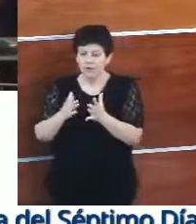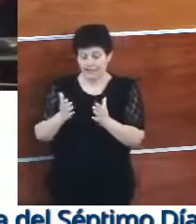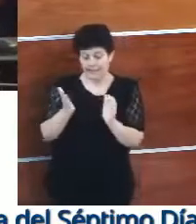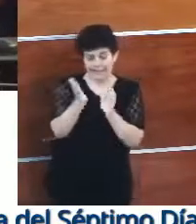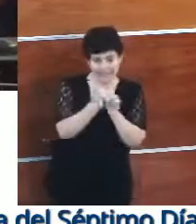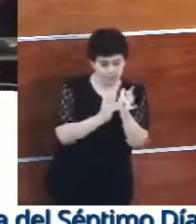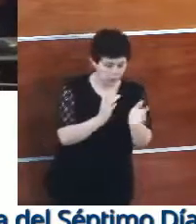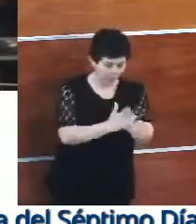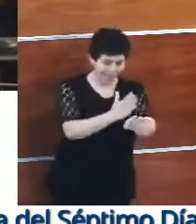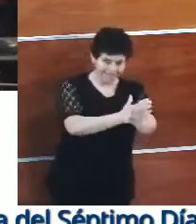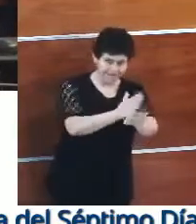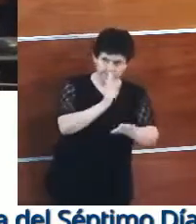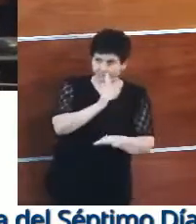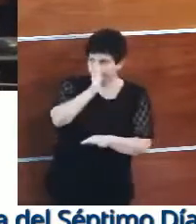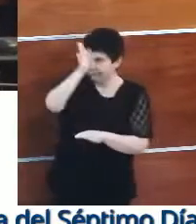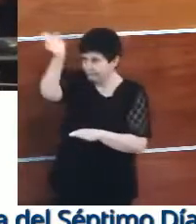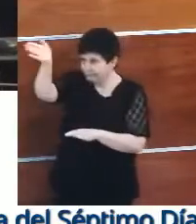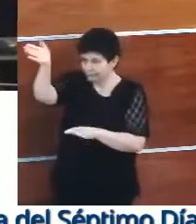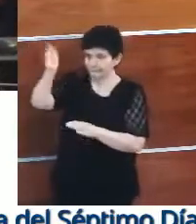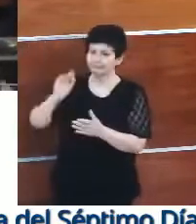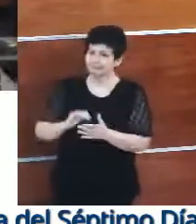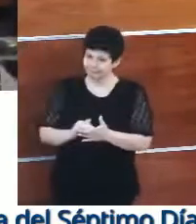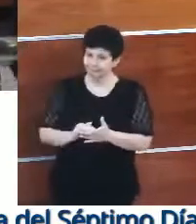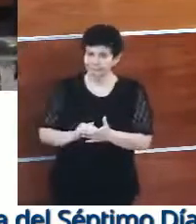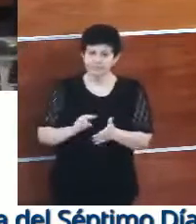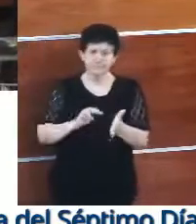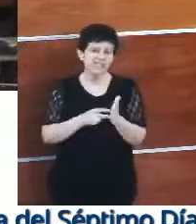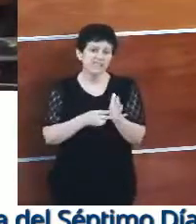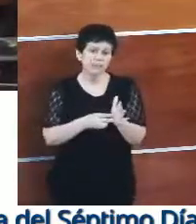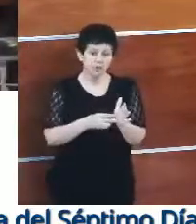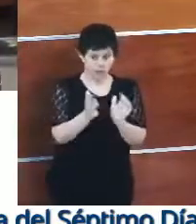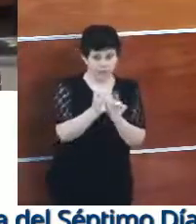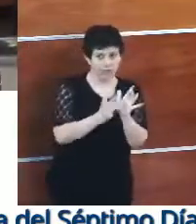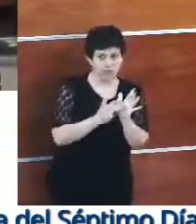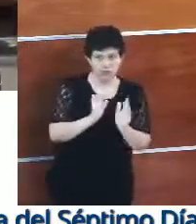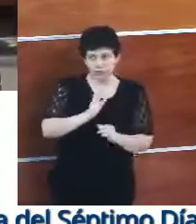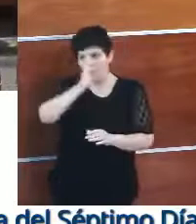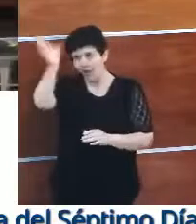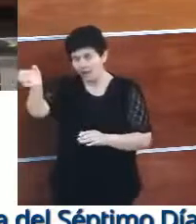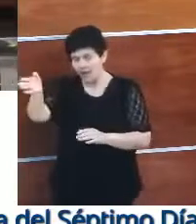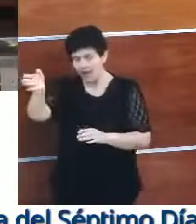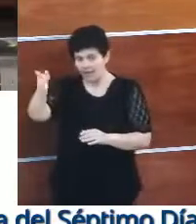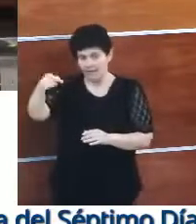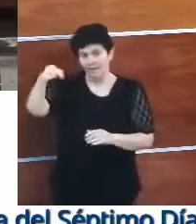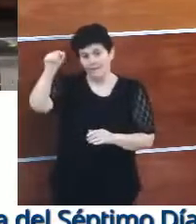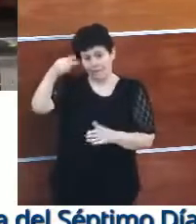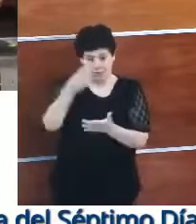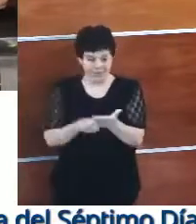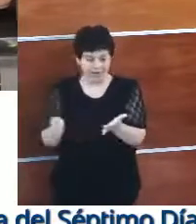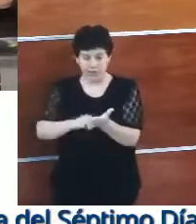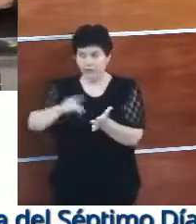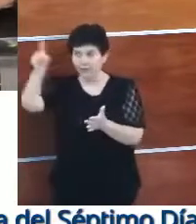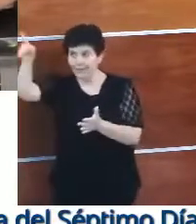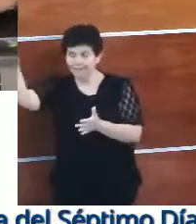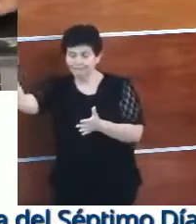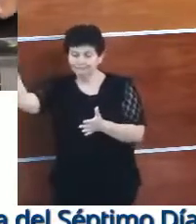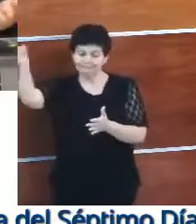cielo, pero ese término significa que Él se fue, pero para volver. No es que solamente se fue.